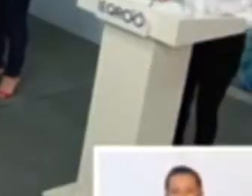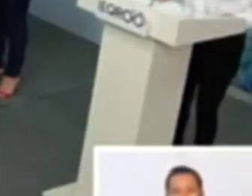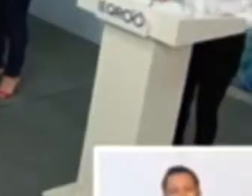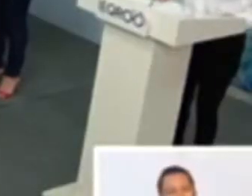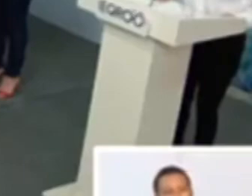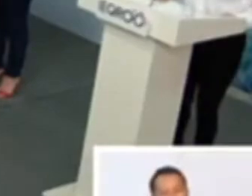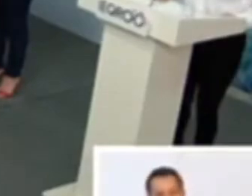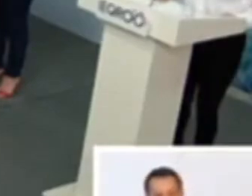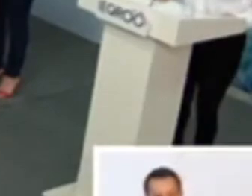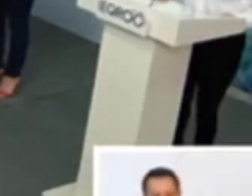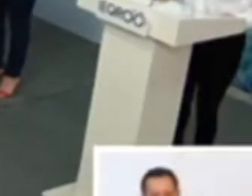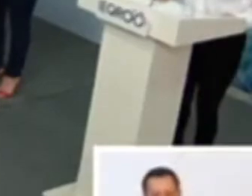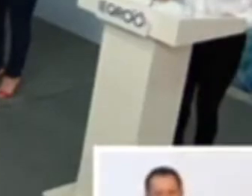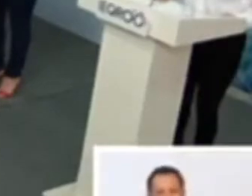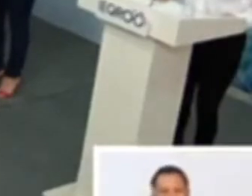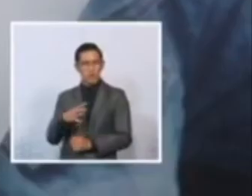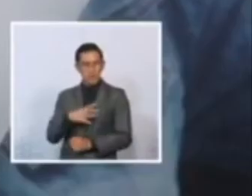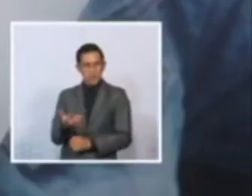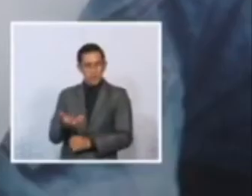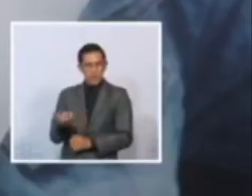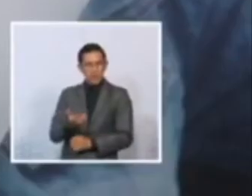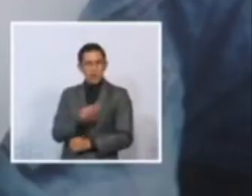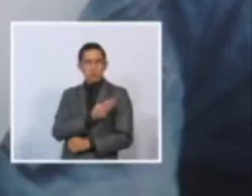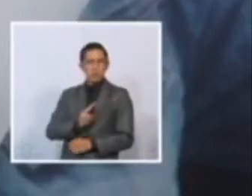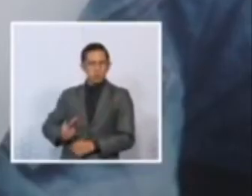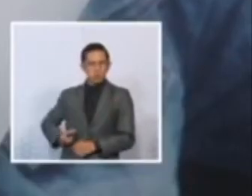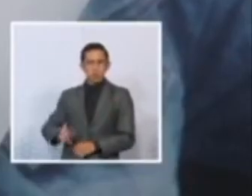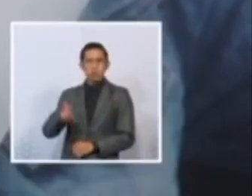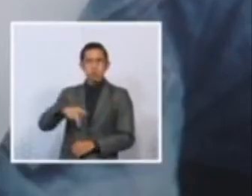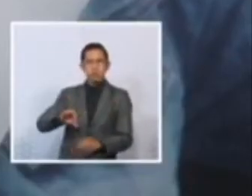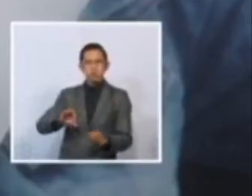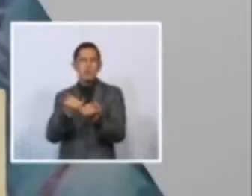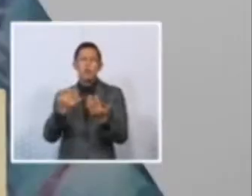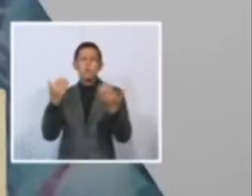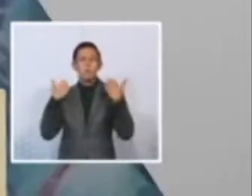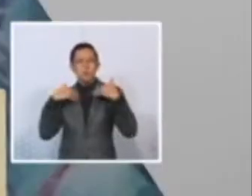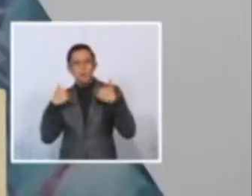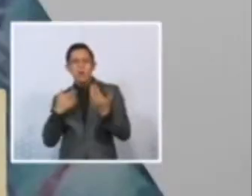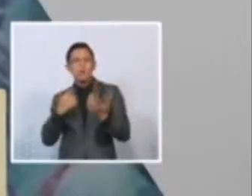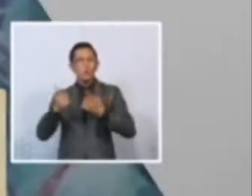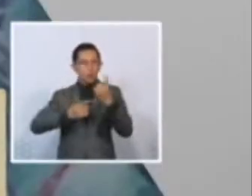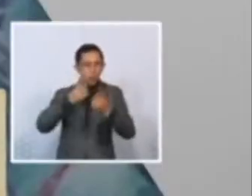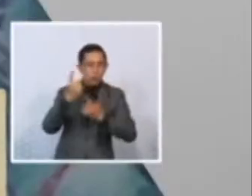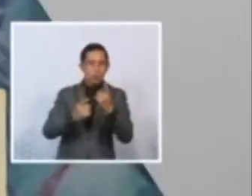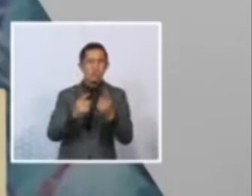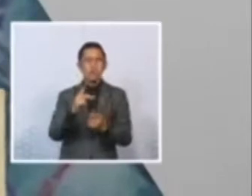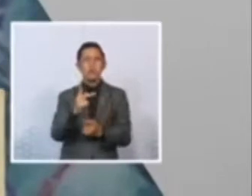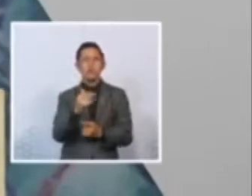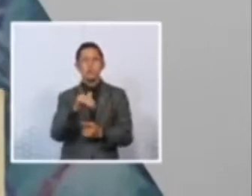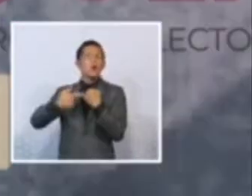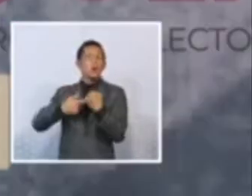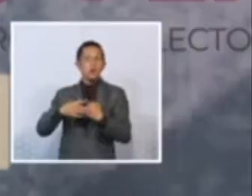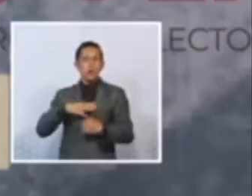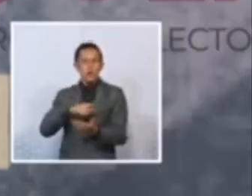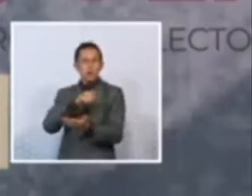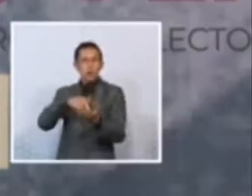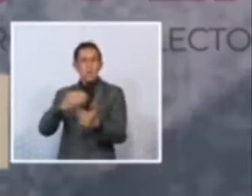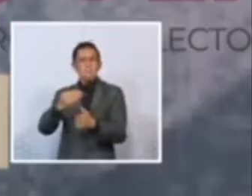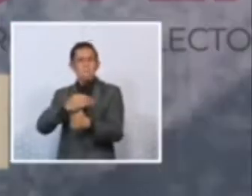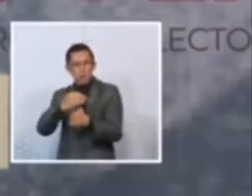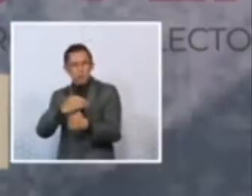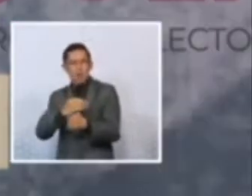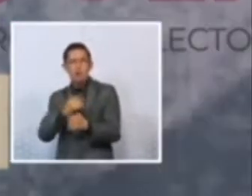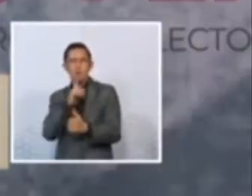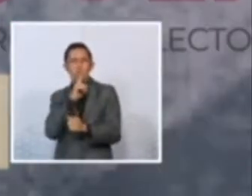candidatos a diputados locales no han sido lo que la ciudadanía quisiera pues son muy robotizados y con preguntas puestas desde un día